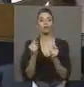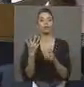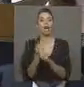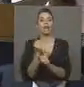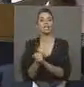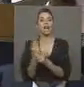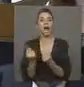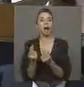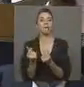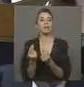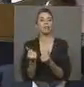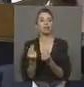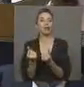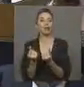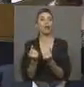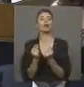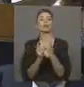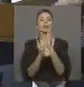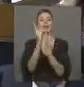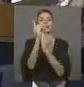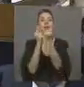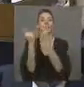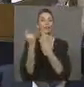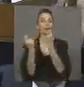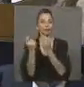en materia de crecimiento económico.